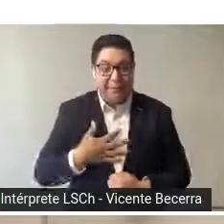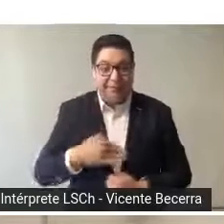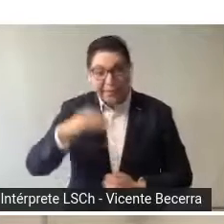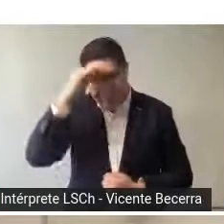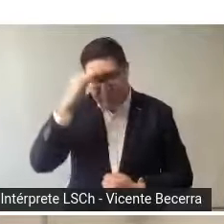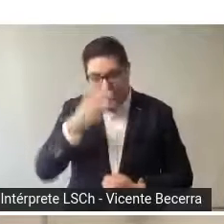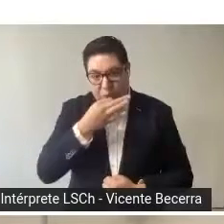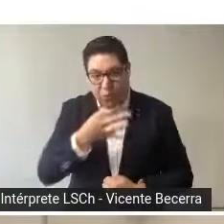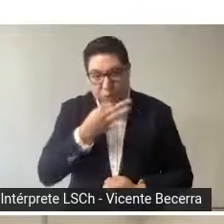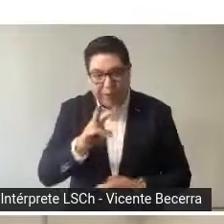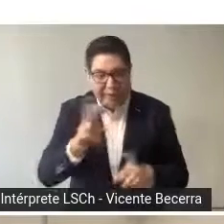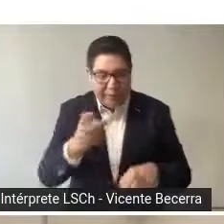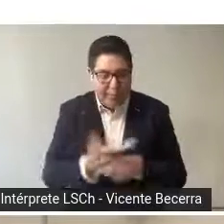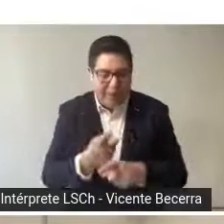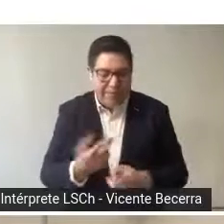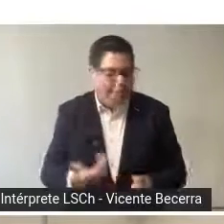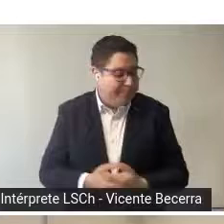contar,